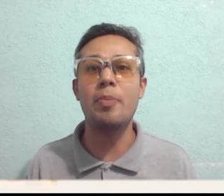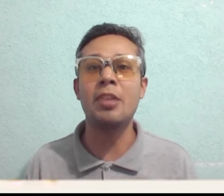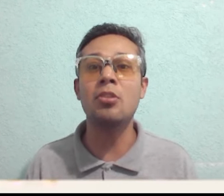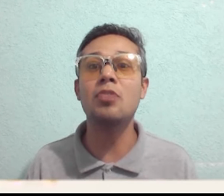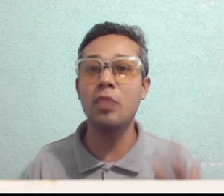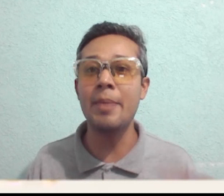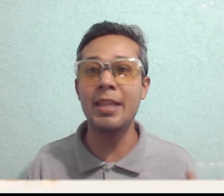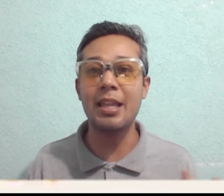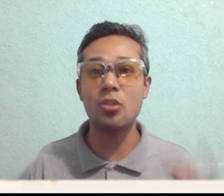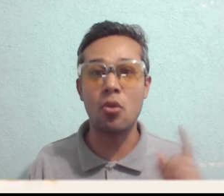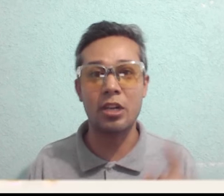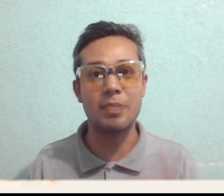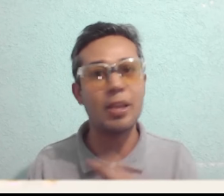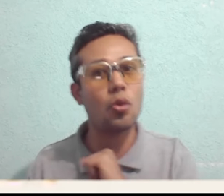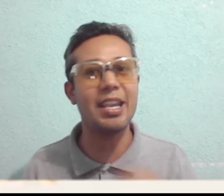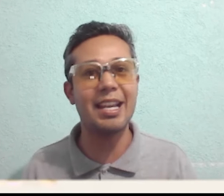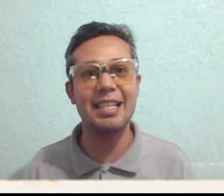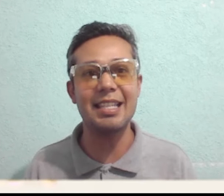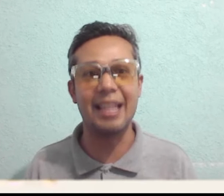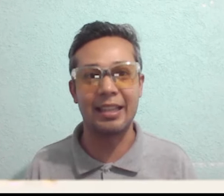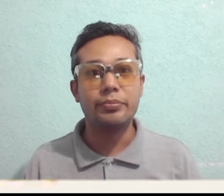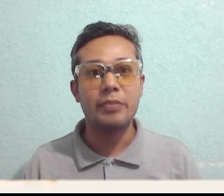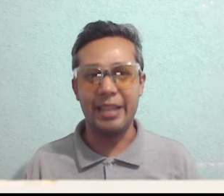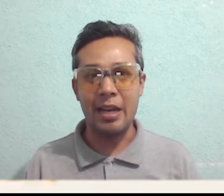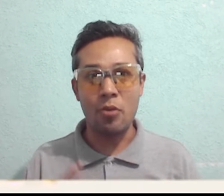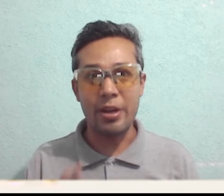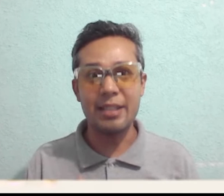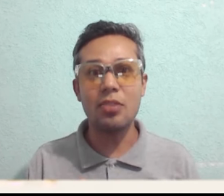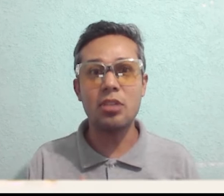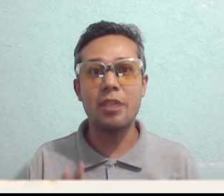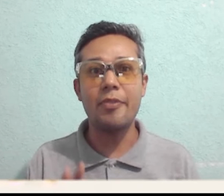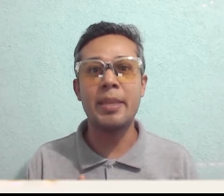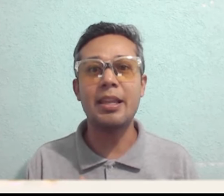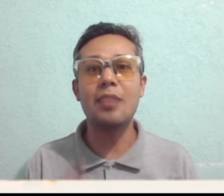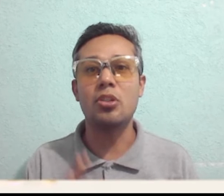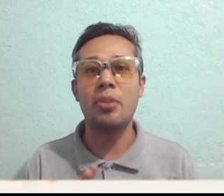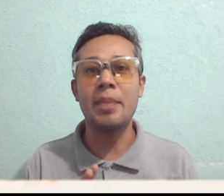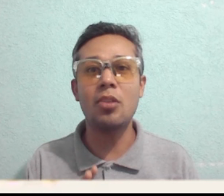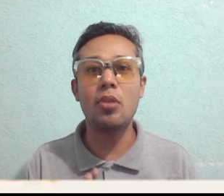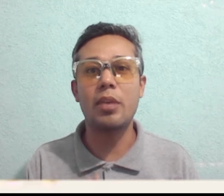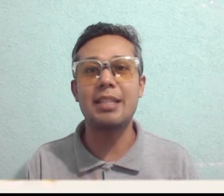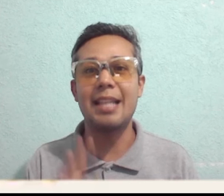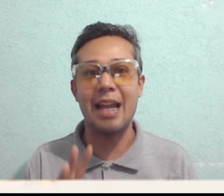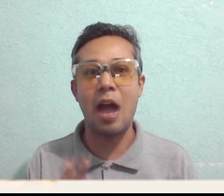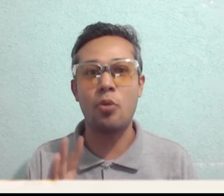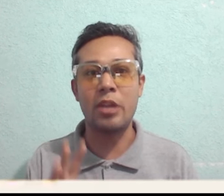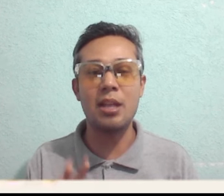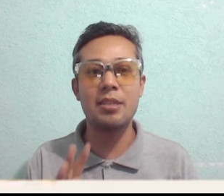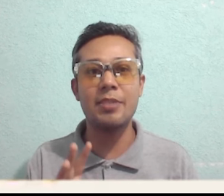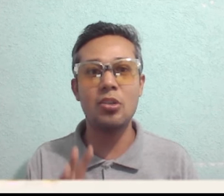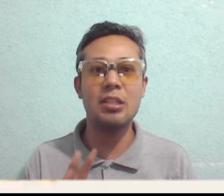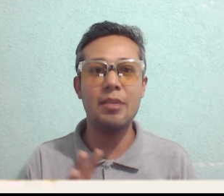ejercicio de opiniones fundamentadas con respeto y criticidad. En el lenguaje escrito se debe fomentar el cuestionamiento de lo que se lee,